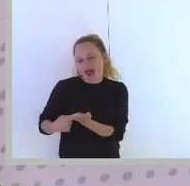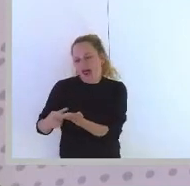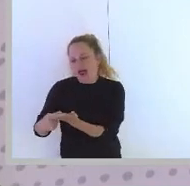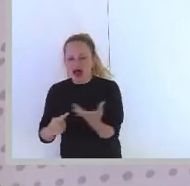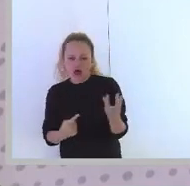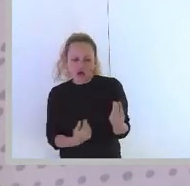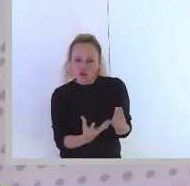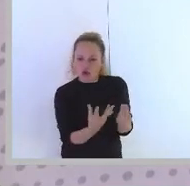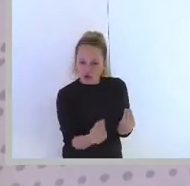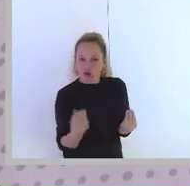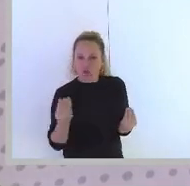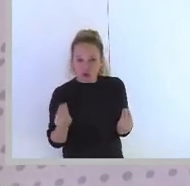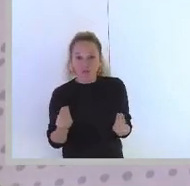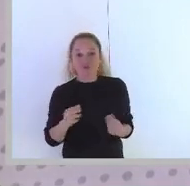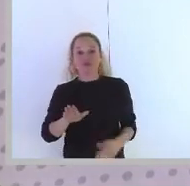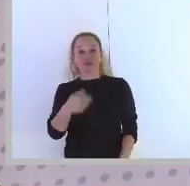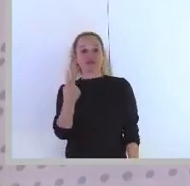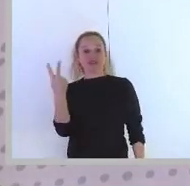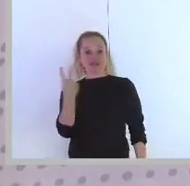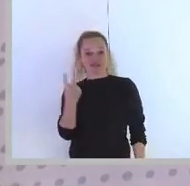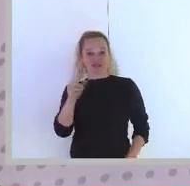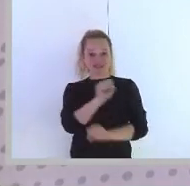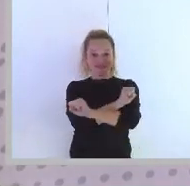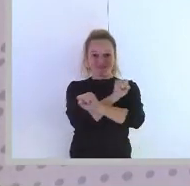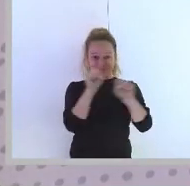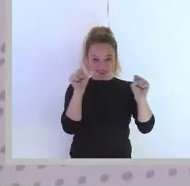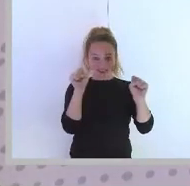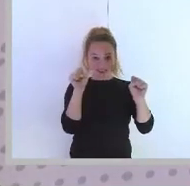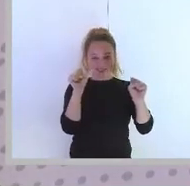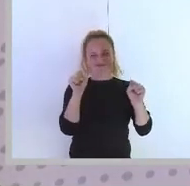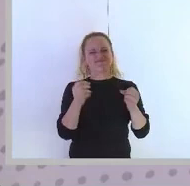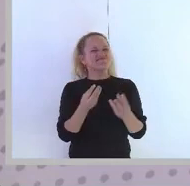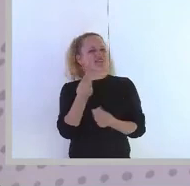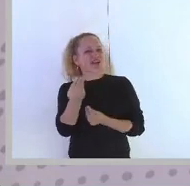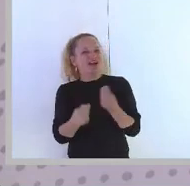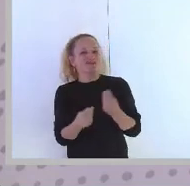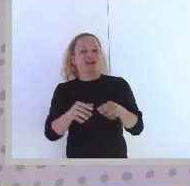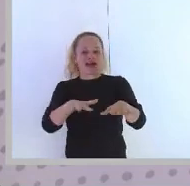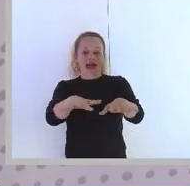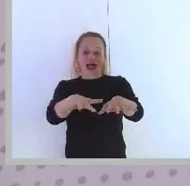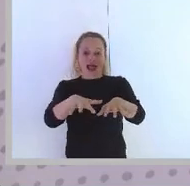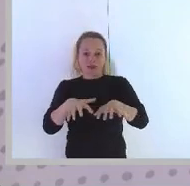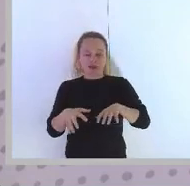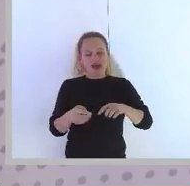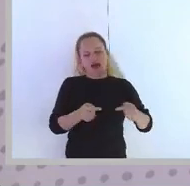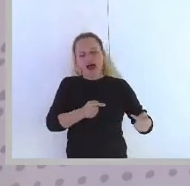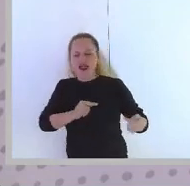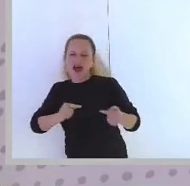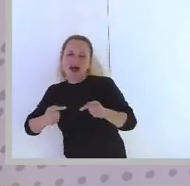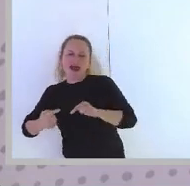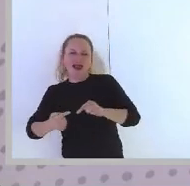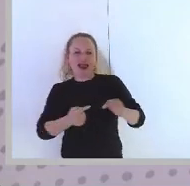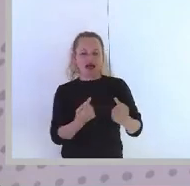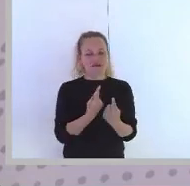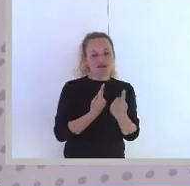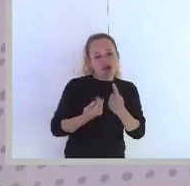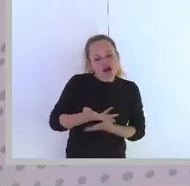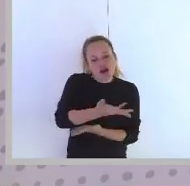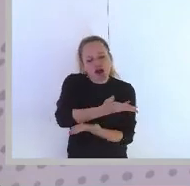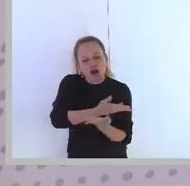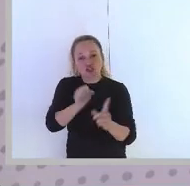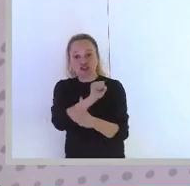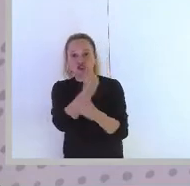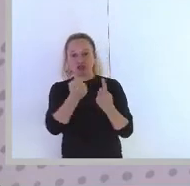Y llegamos a viernes en la mañana. Tenemos plenaria de diálogo social y